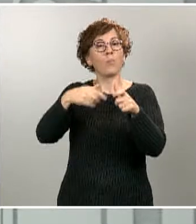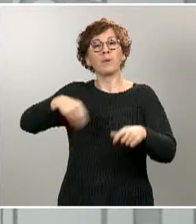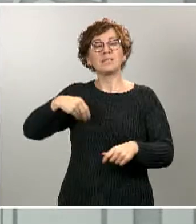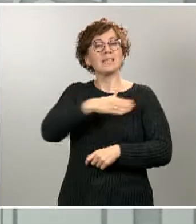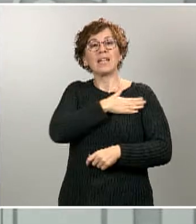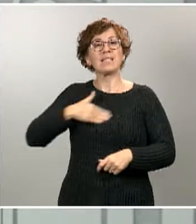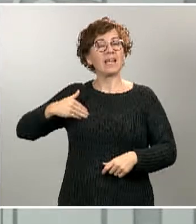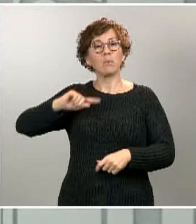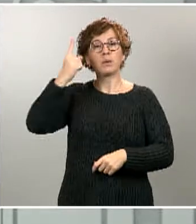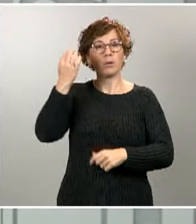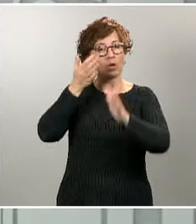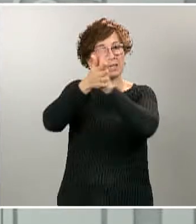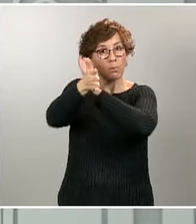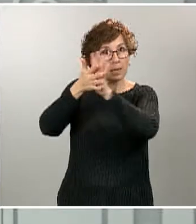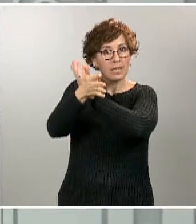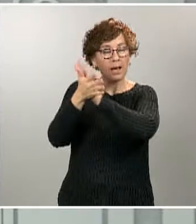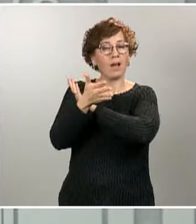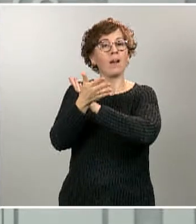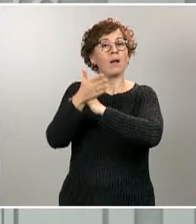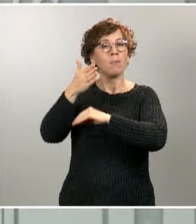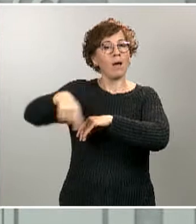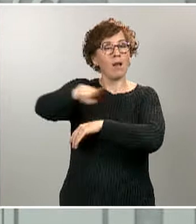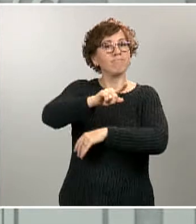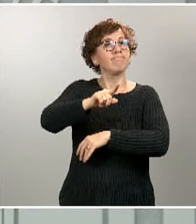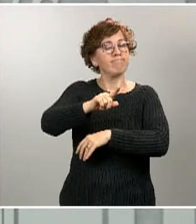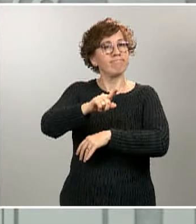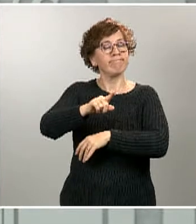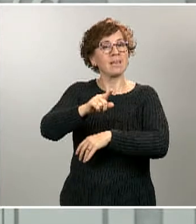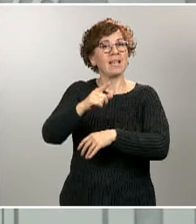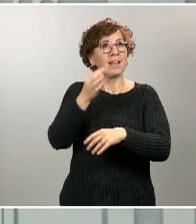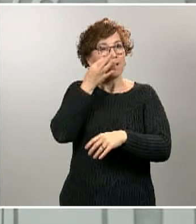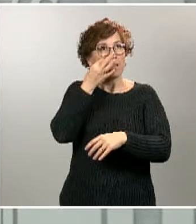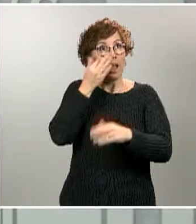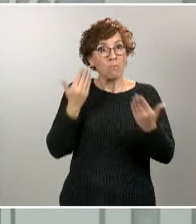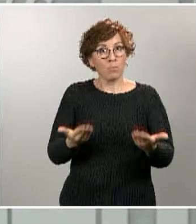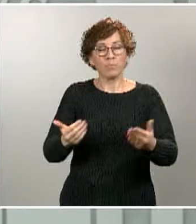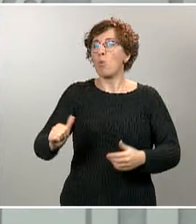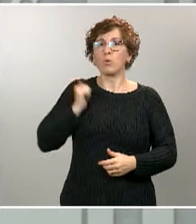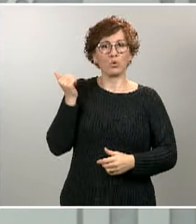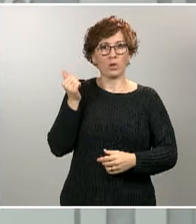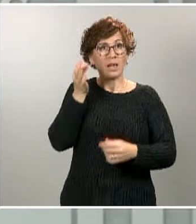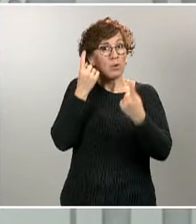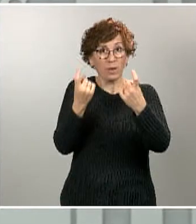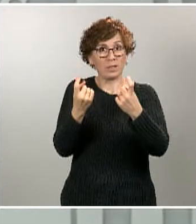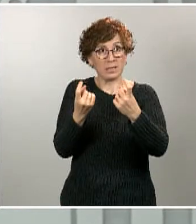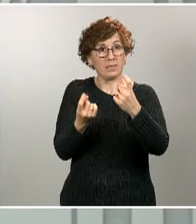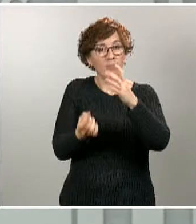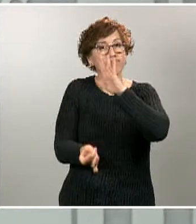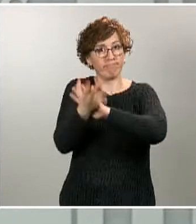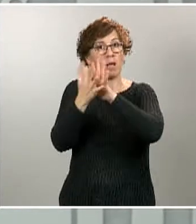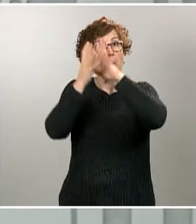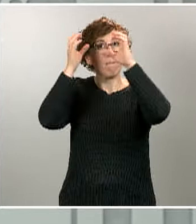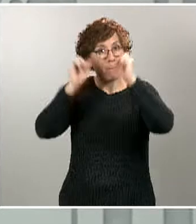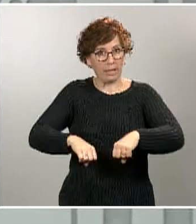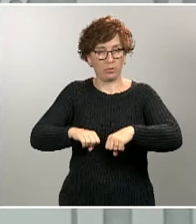la oportunidad y la necesidad de poder llegar a un gran acuerdo de Estado, a un gran pacto nacional. No se